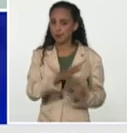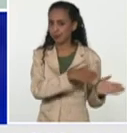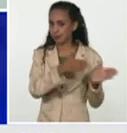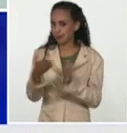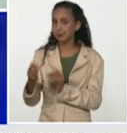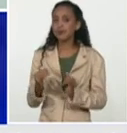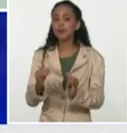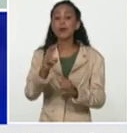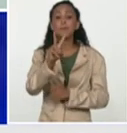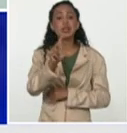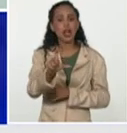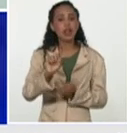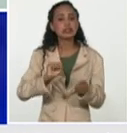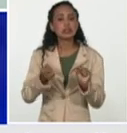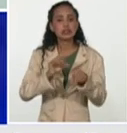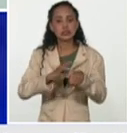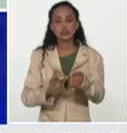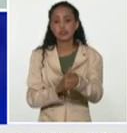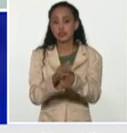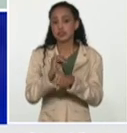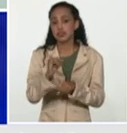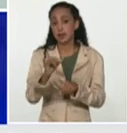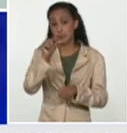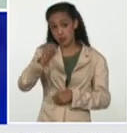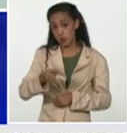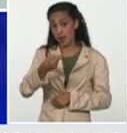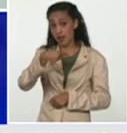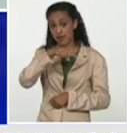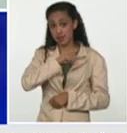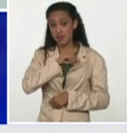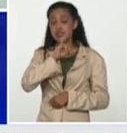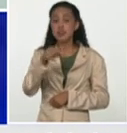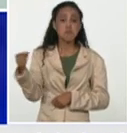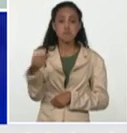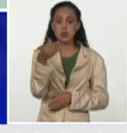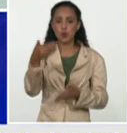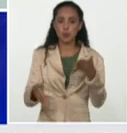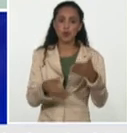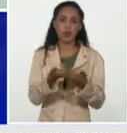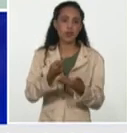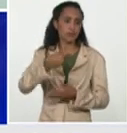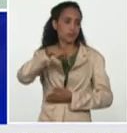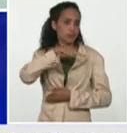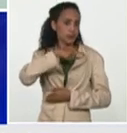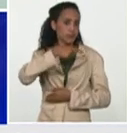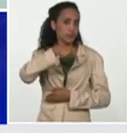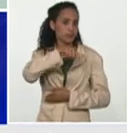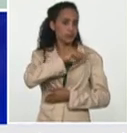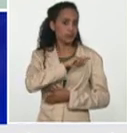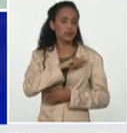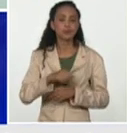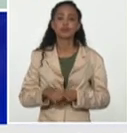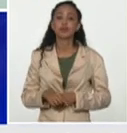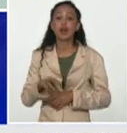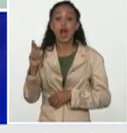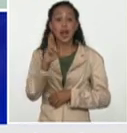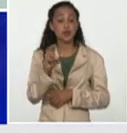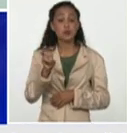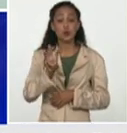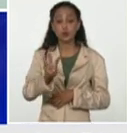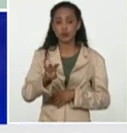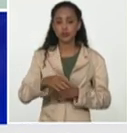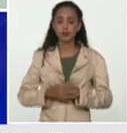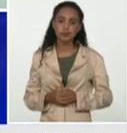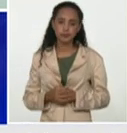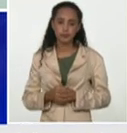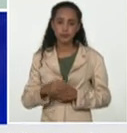la pandemia, 6 casos ayer, incluso 6 menos que el día anterior. Ranchuelo con 3, Maricaragua con 2